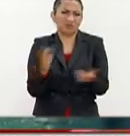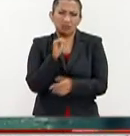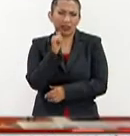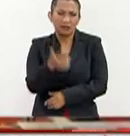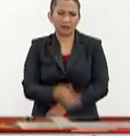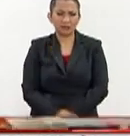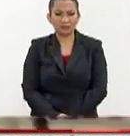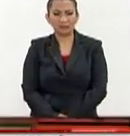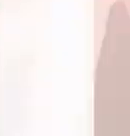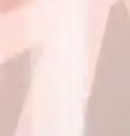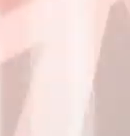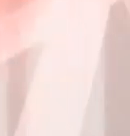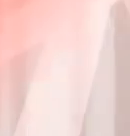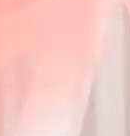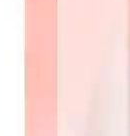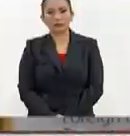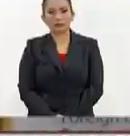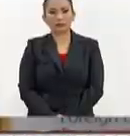México.